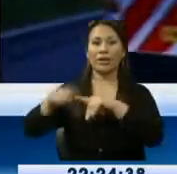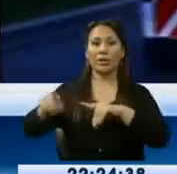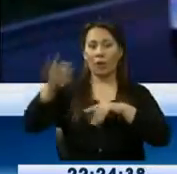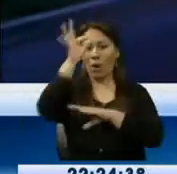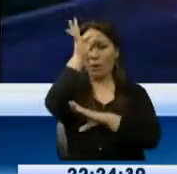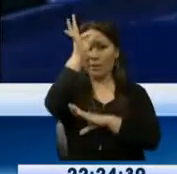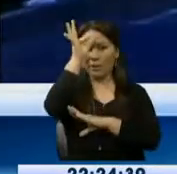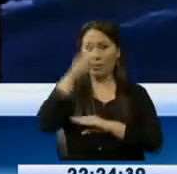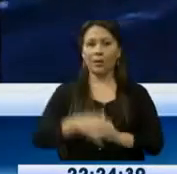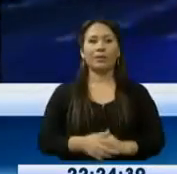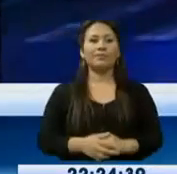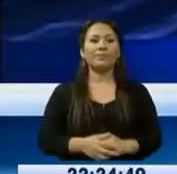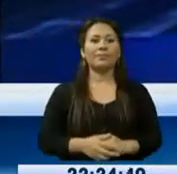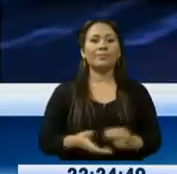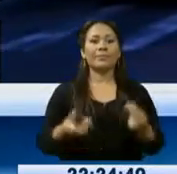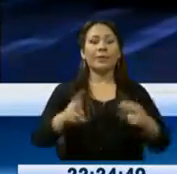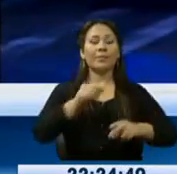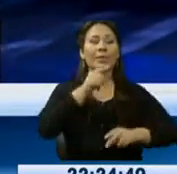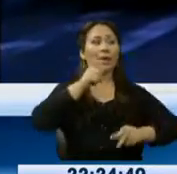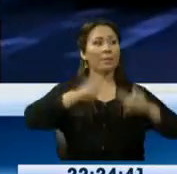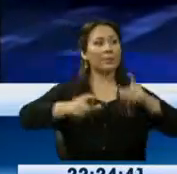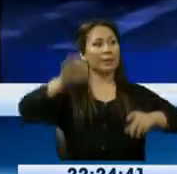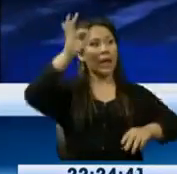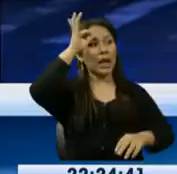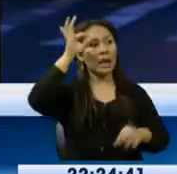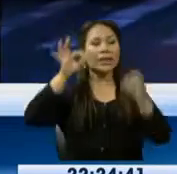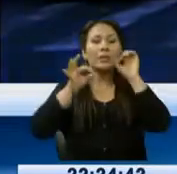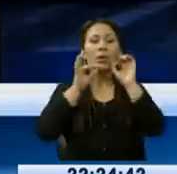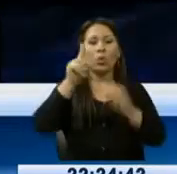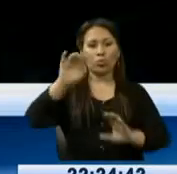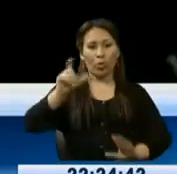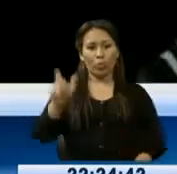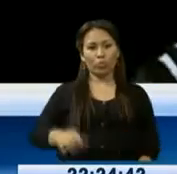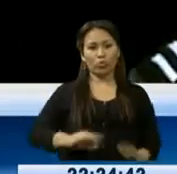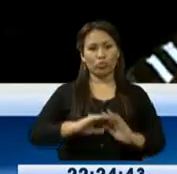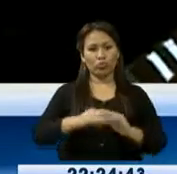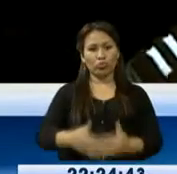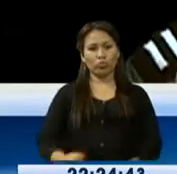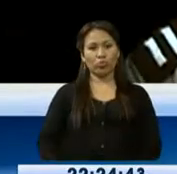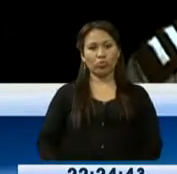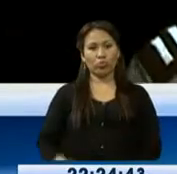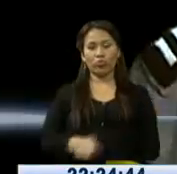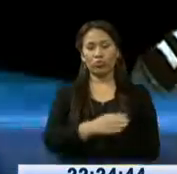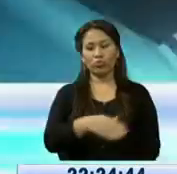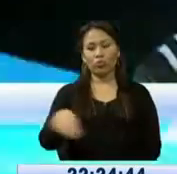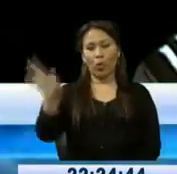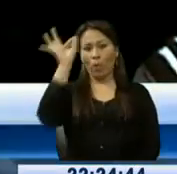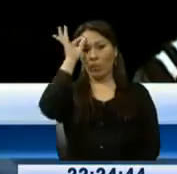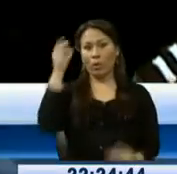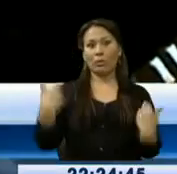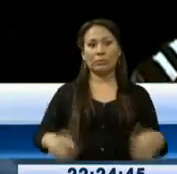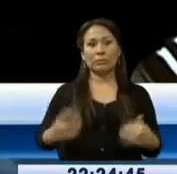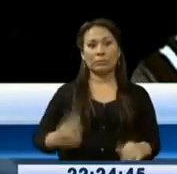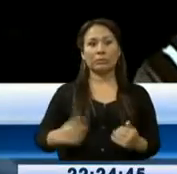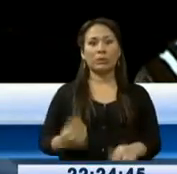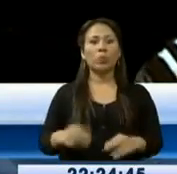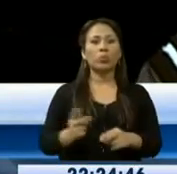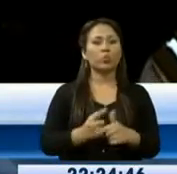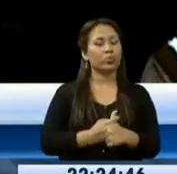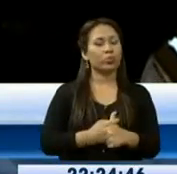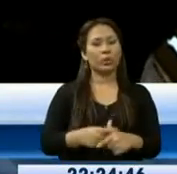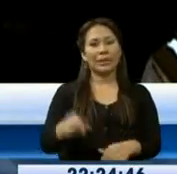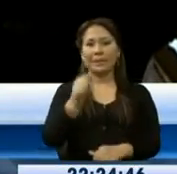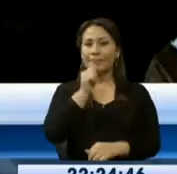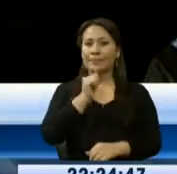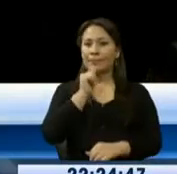salud. Entre los heridos estaba una señora en estado de gestación. Están los paramédicos aquí al momento evaluando, está con